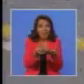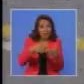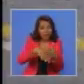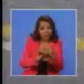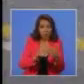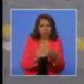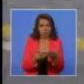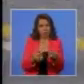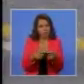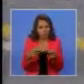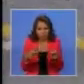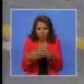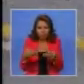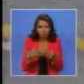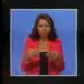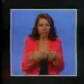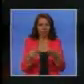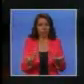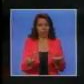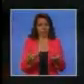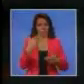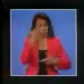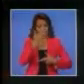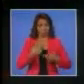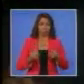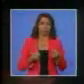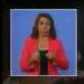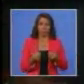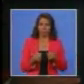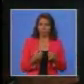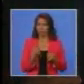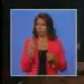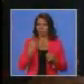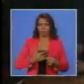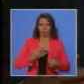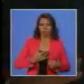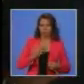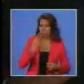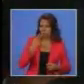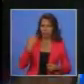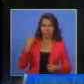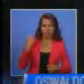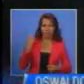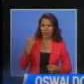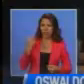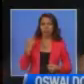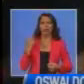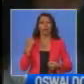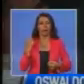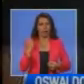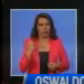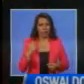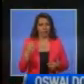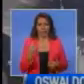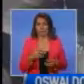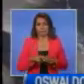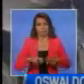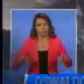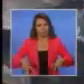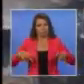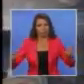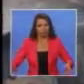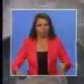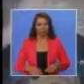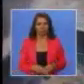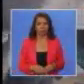alrededor Luego de eso nuestros tripulantes del un vehículo sintieron humo dentro de su compartimento y tuvieron que abandonar el blindado en